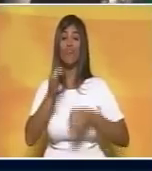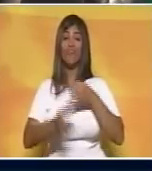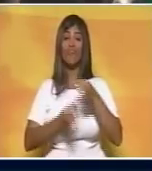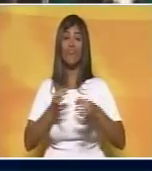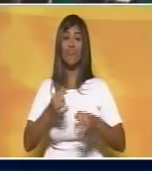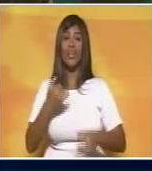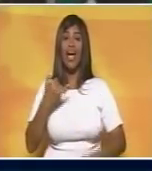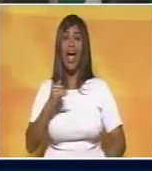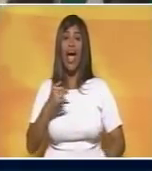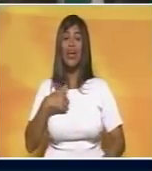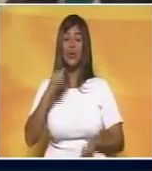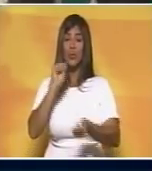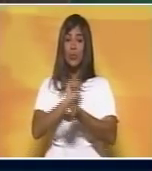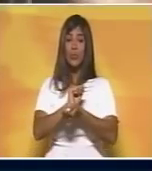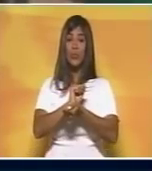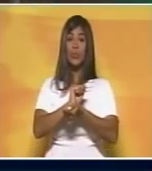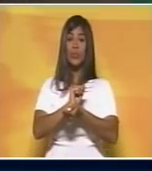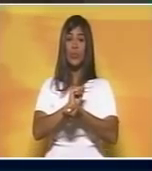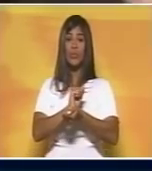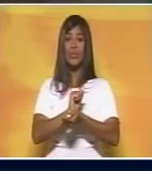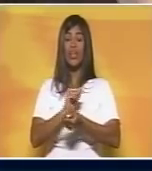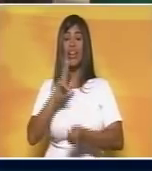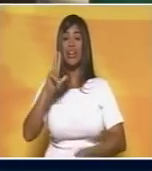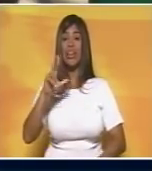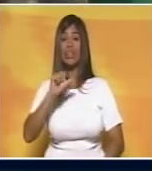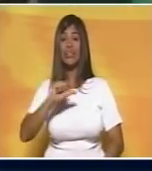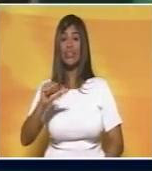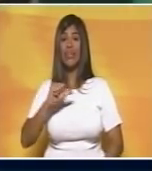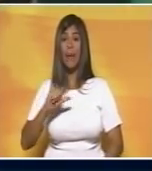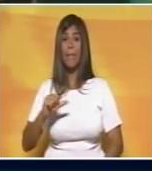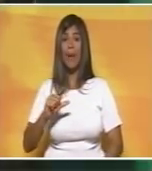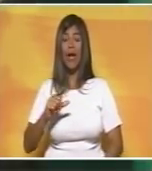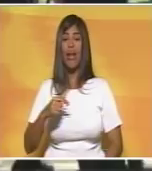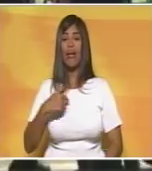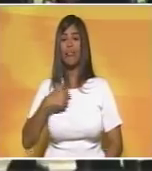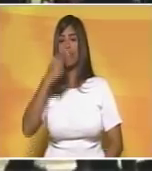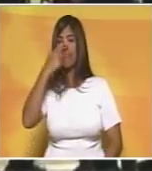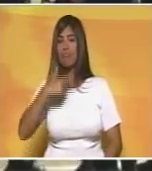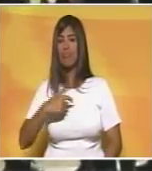han estado retenidas hasta 3 semanas en muy malas condiciones.